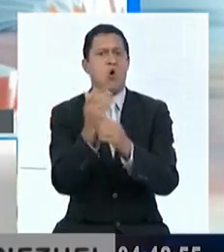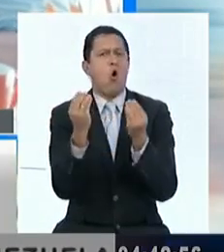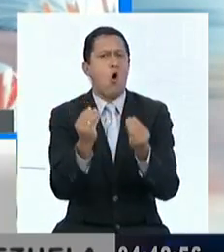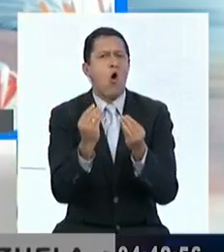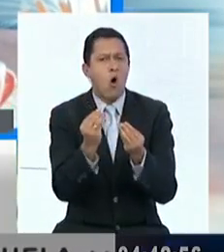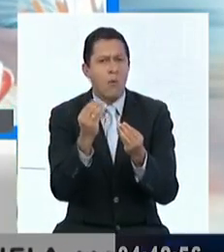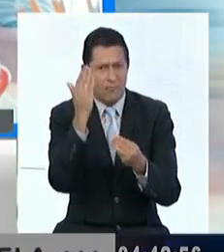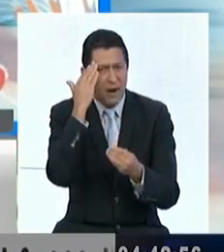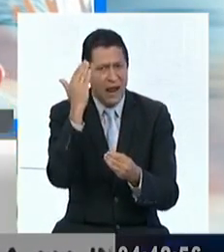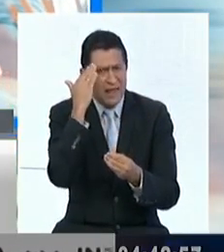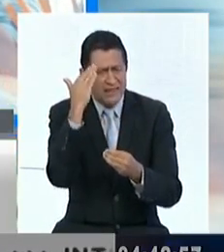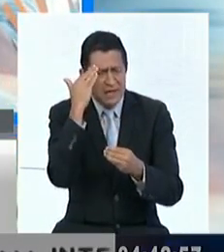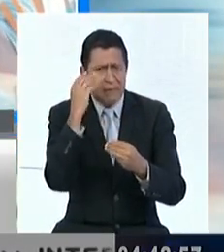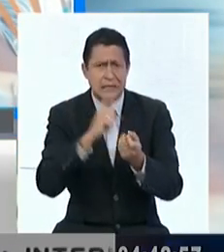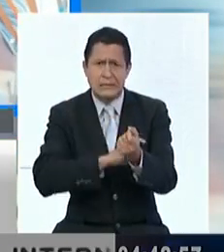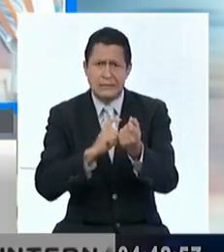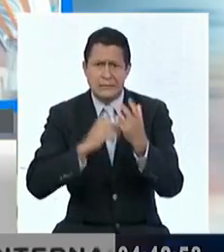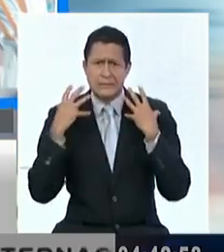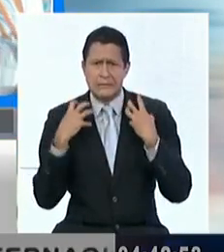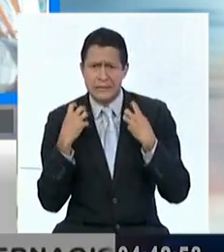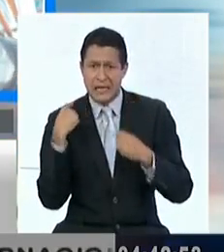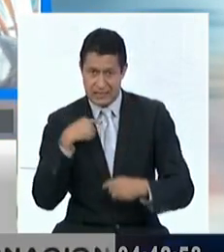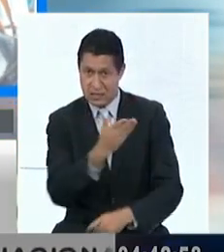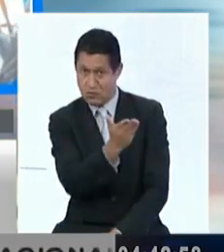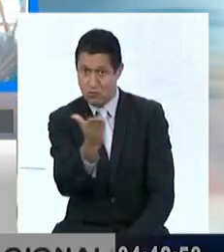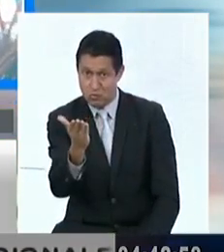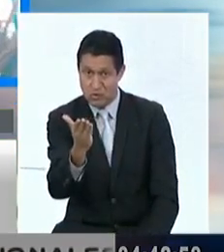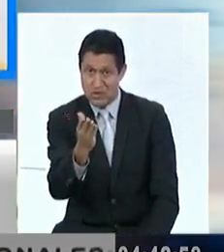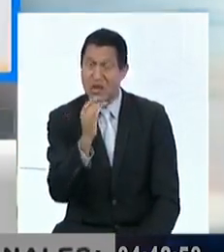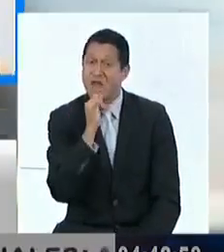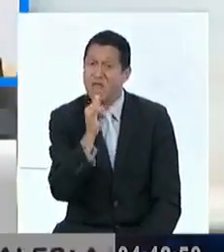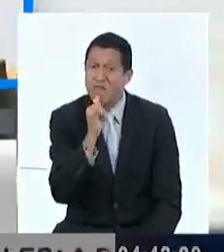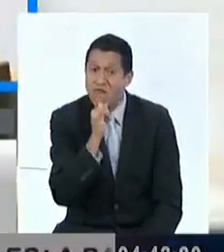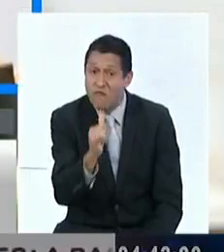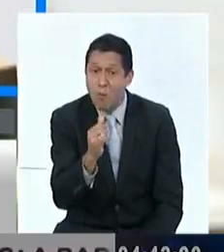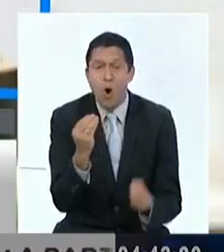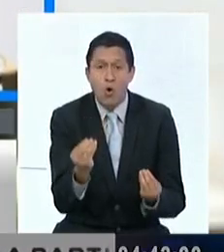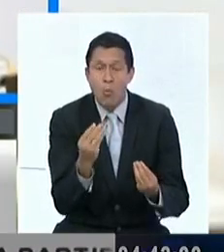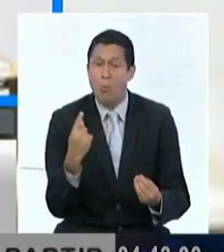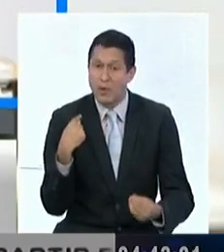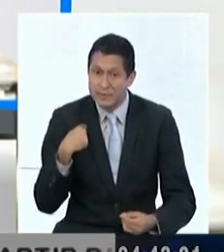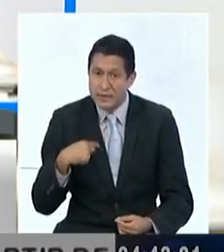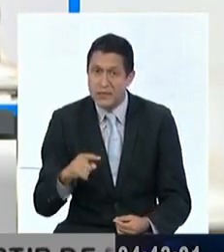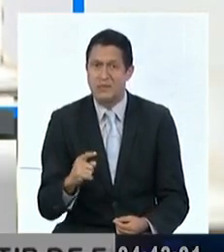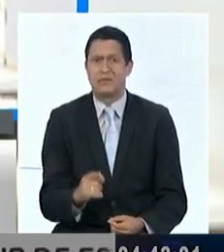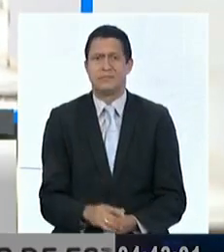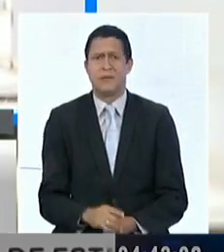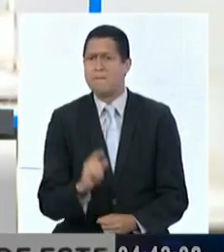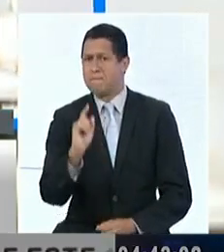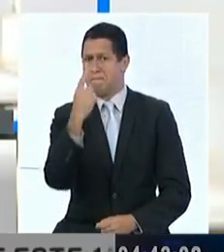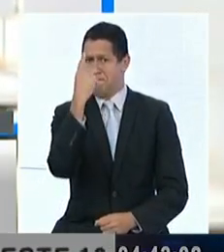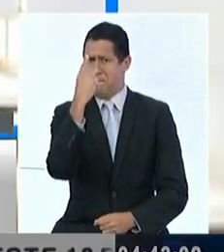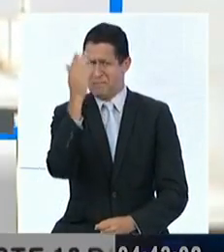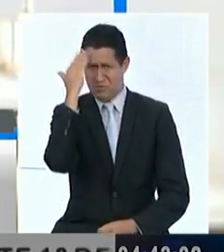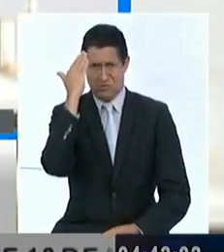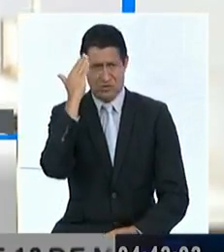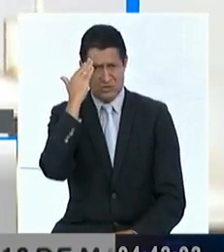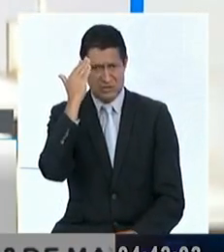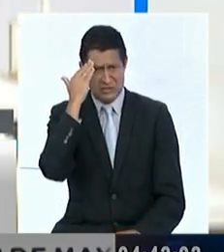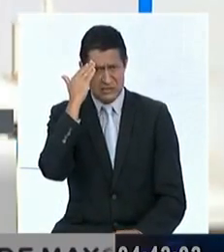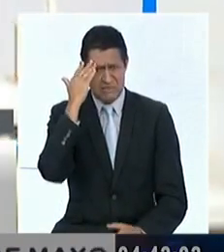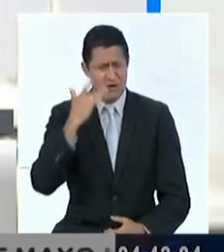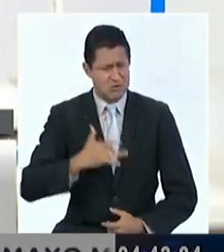para saber el nivel de estrés que manejas infórmate cómo puedes manejarlo lo primero es identificar las